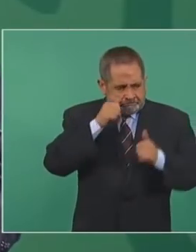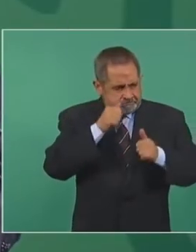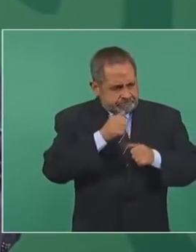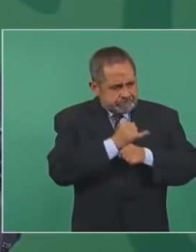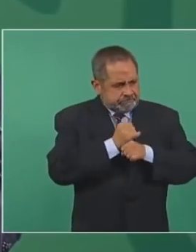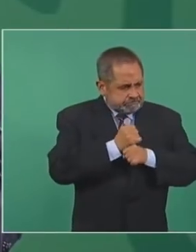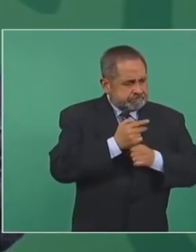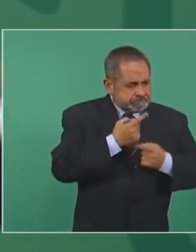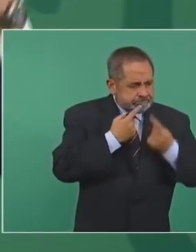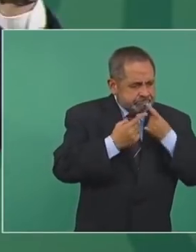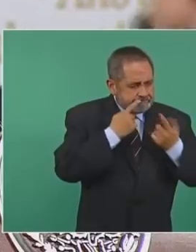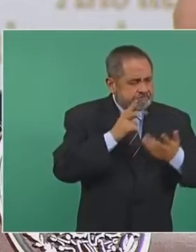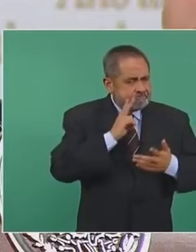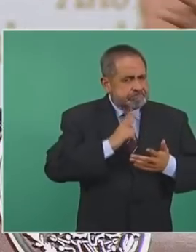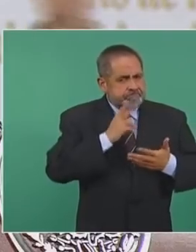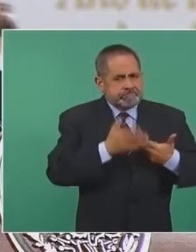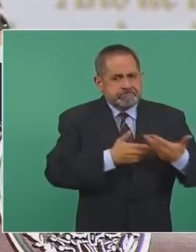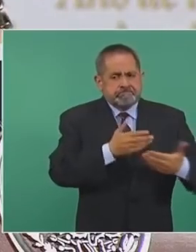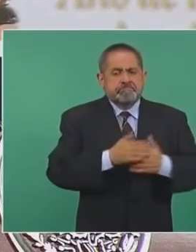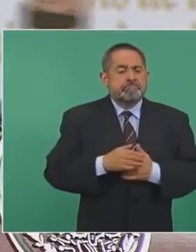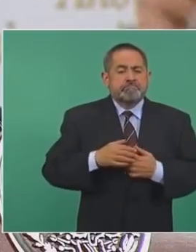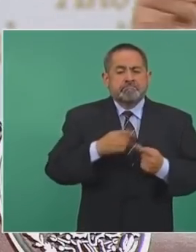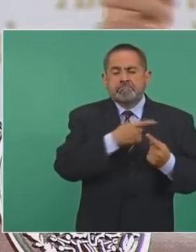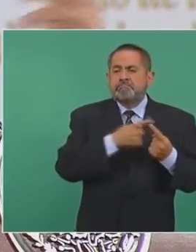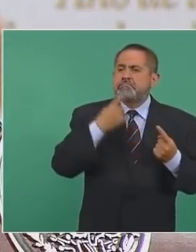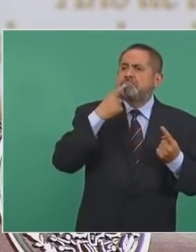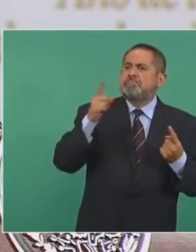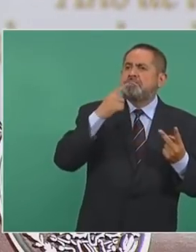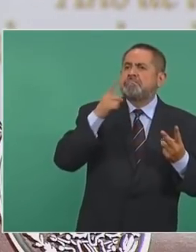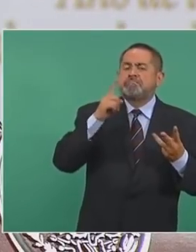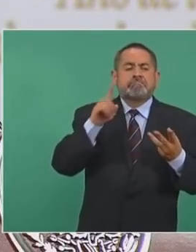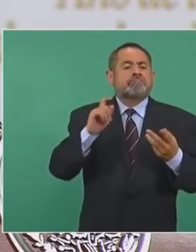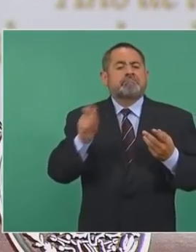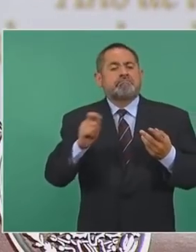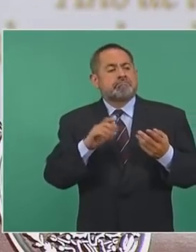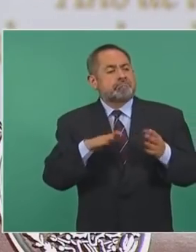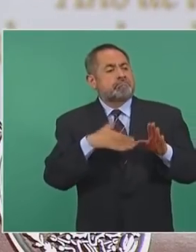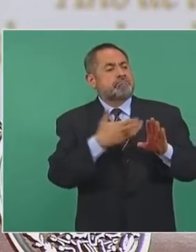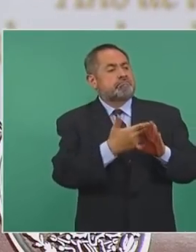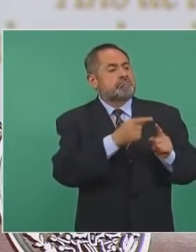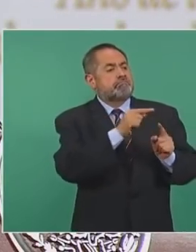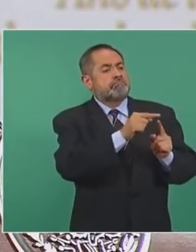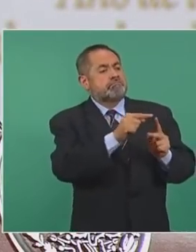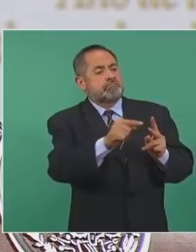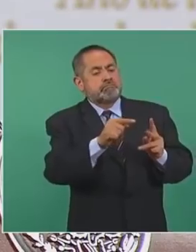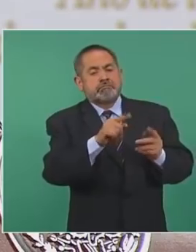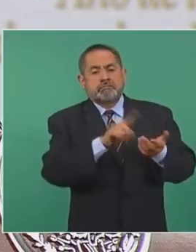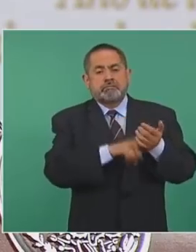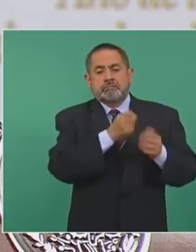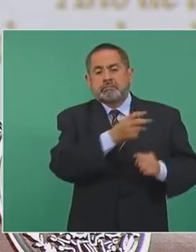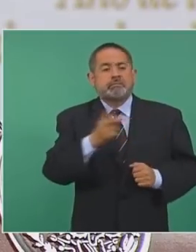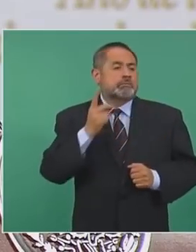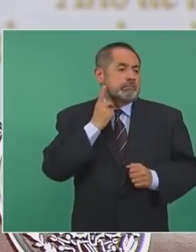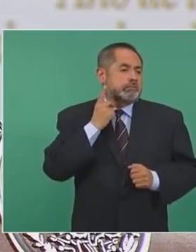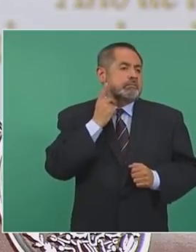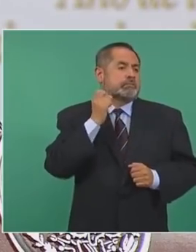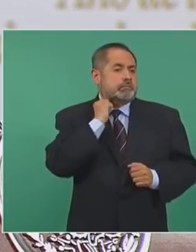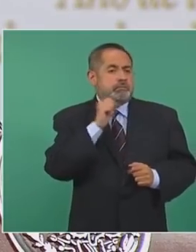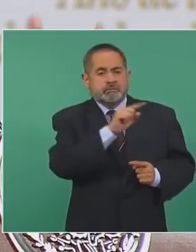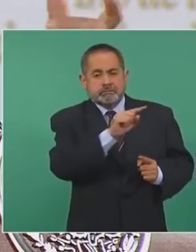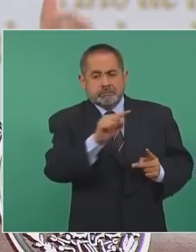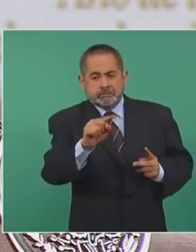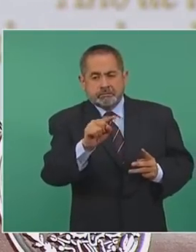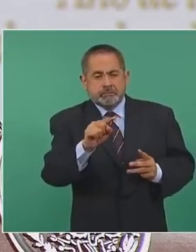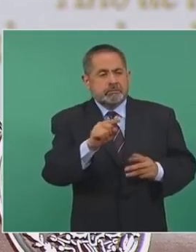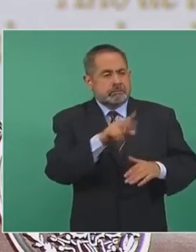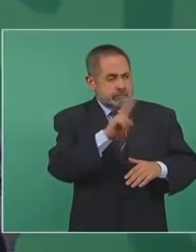atendiendo. Son denuncias en contra de legisladores y de los